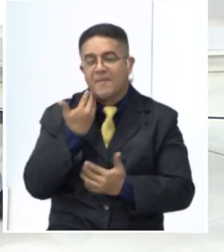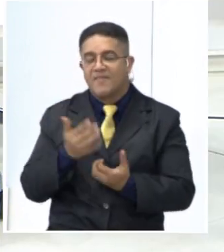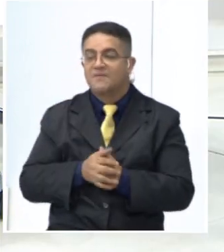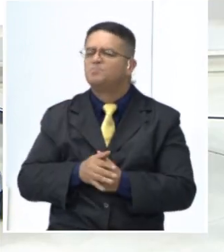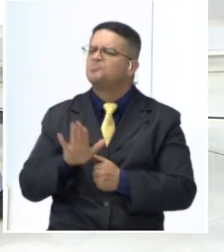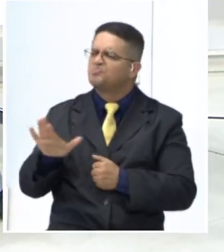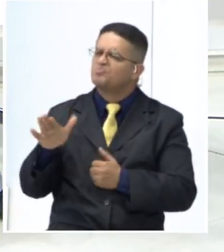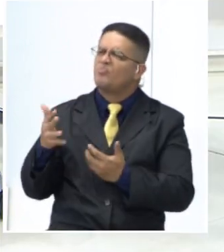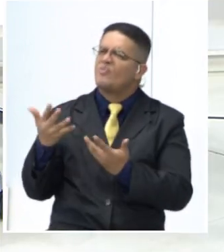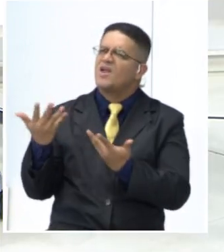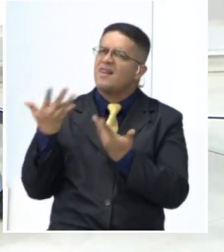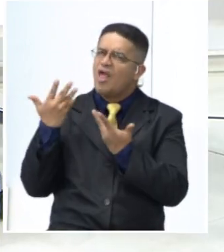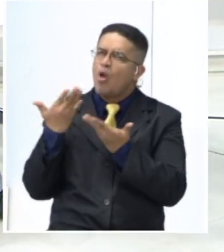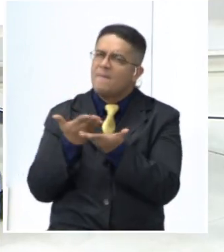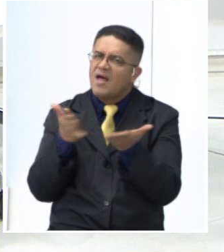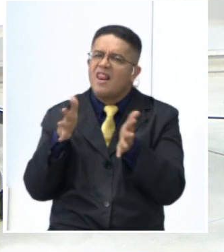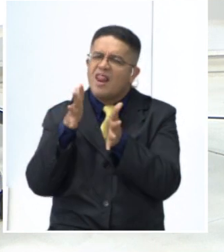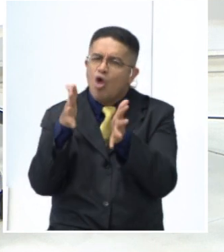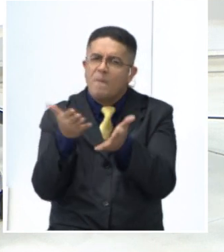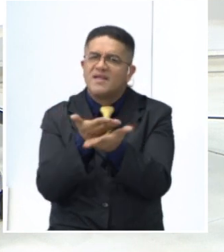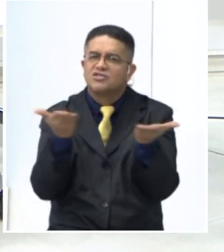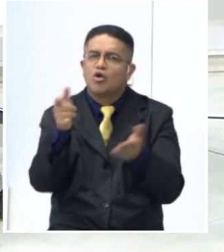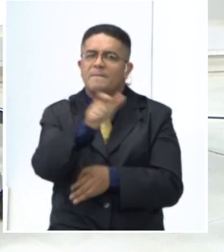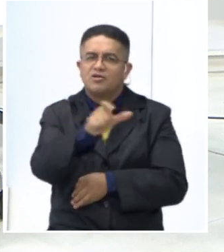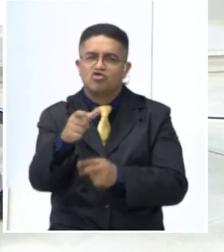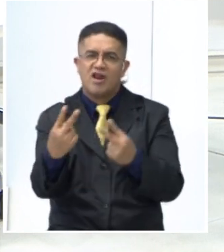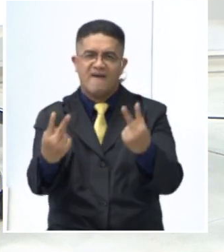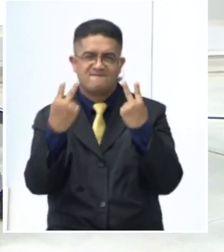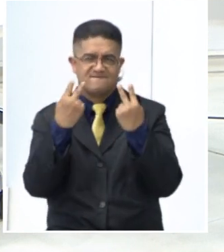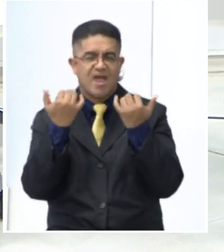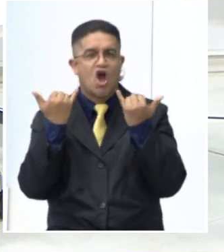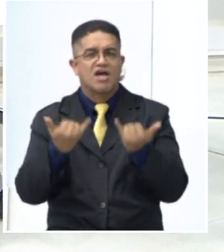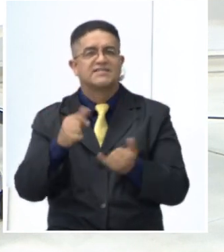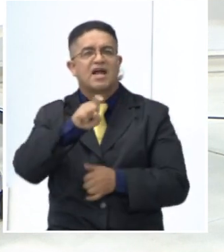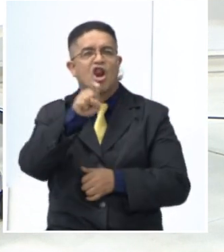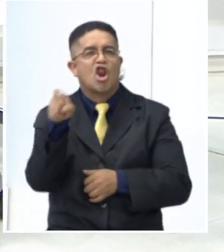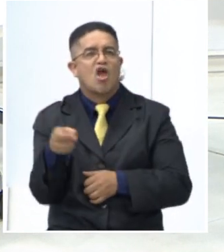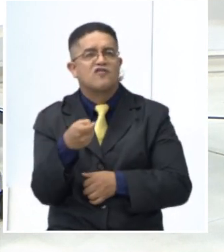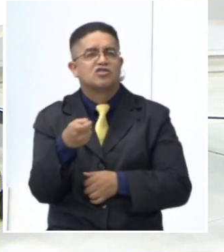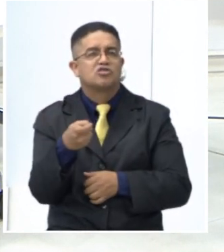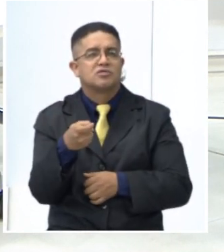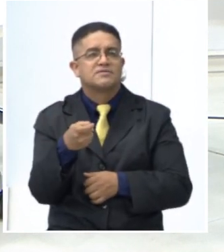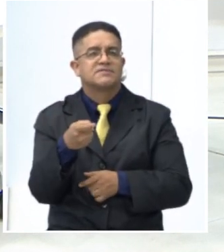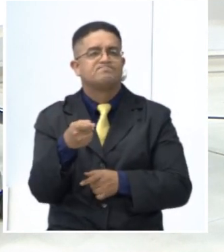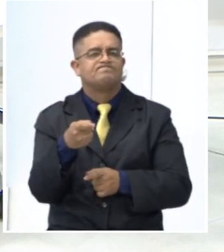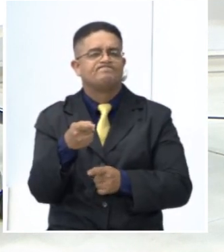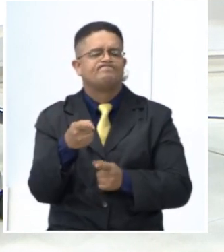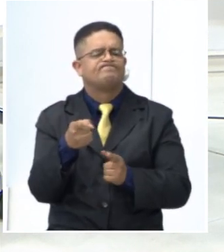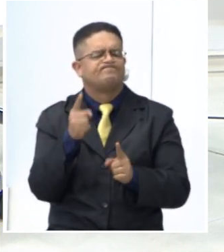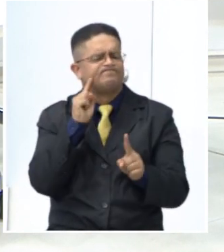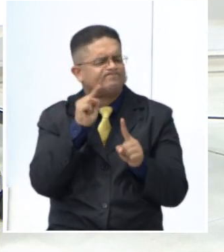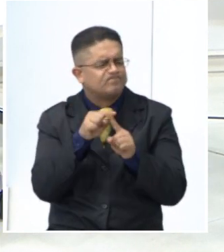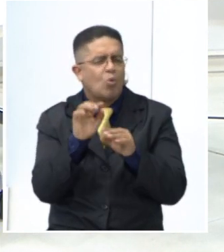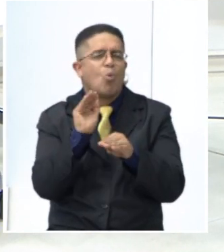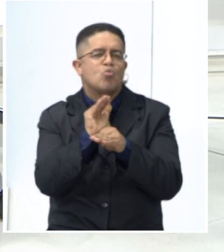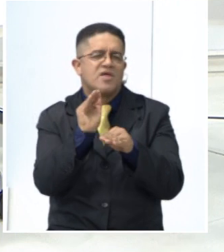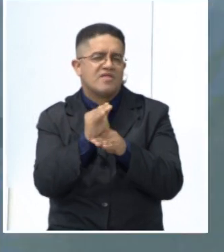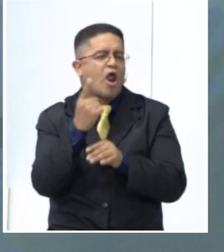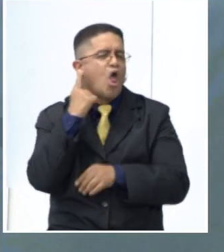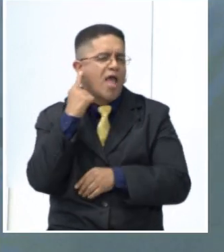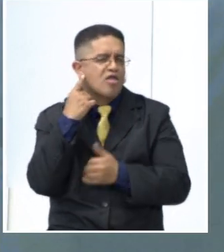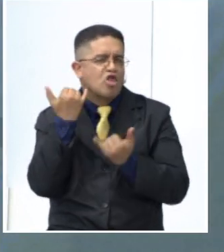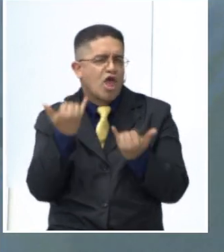recomendaciones, doctor, puede darles a todas las personas que nos están viendo a través de la señal de Globovisión para cuidar el oído durante esta Semana